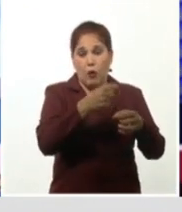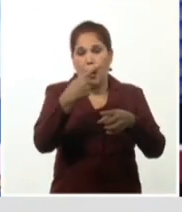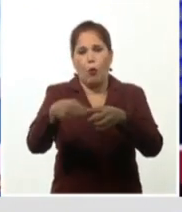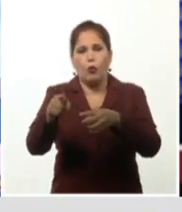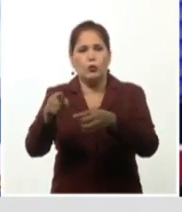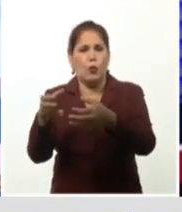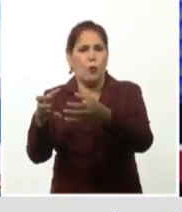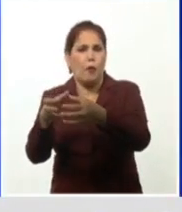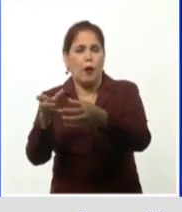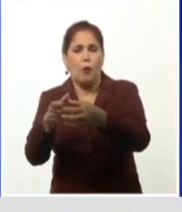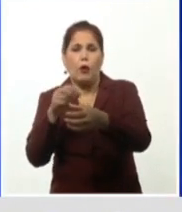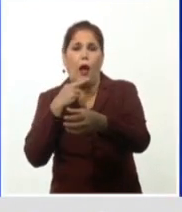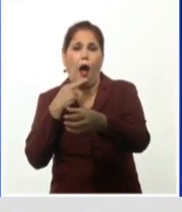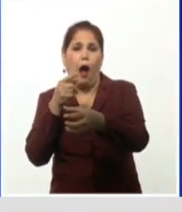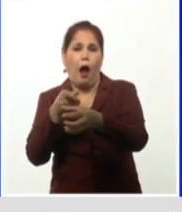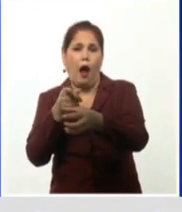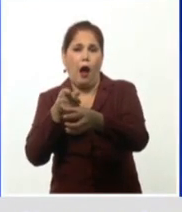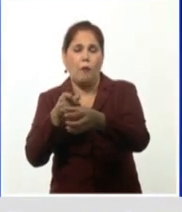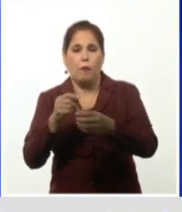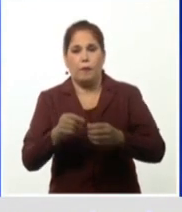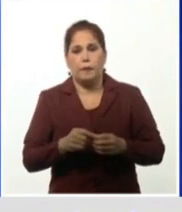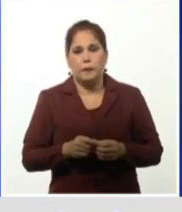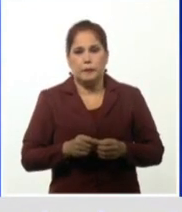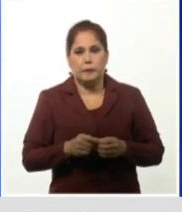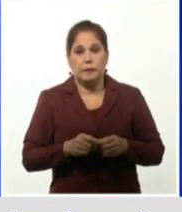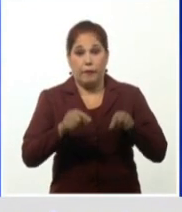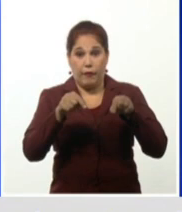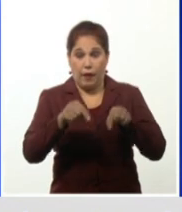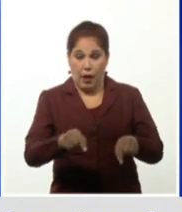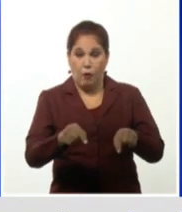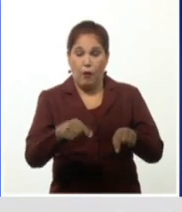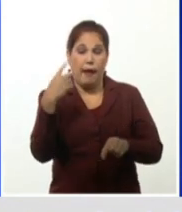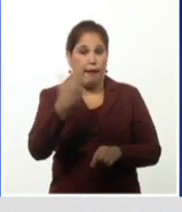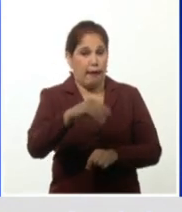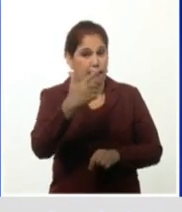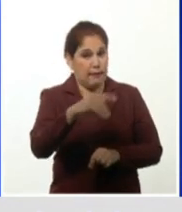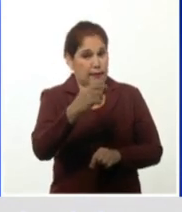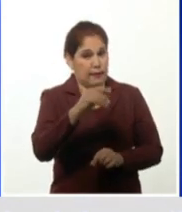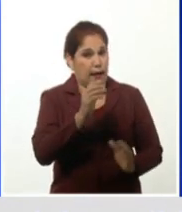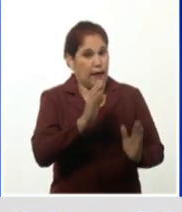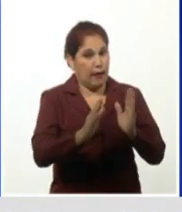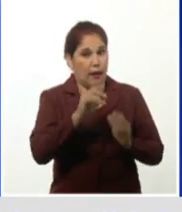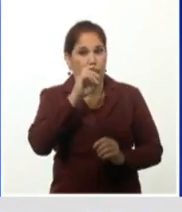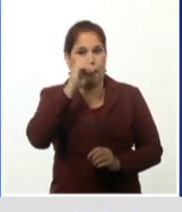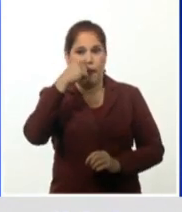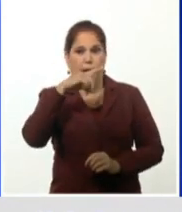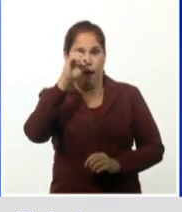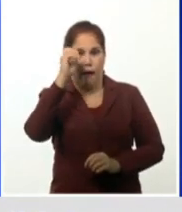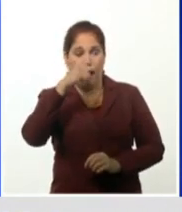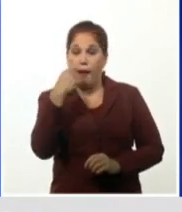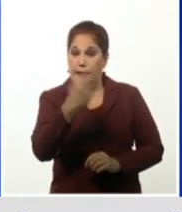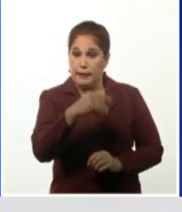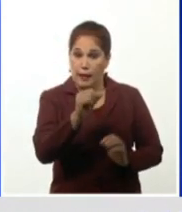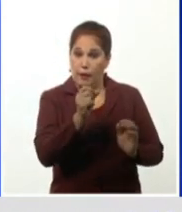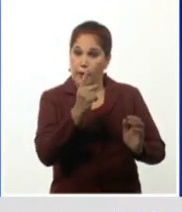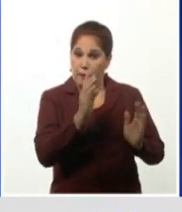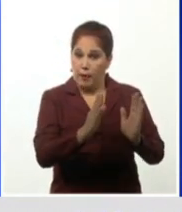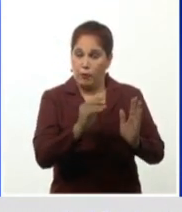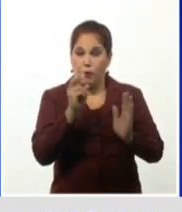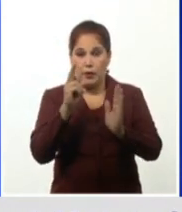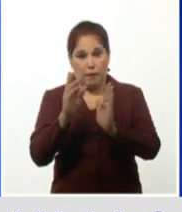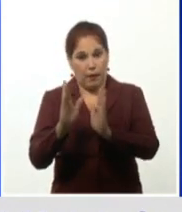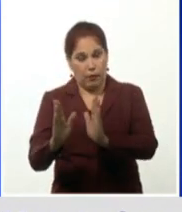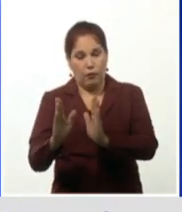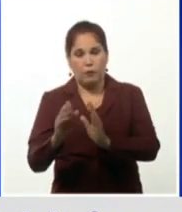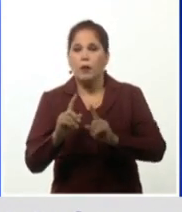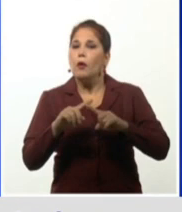Es necesario, doctor, aclarar en este punto que estamos hablando de los ensayos clínicos de Abdala. Ensayo, fase 1, fase 2,